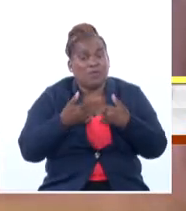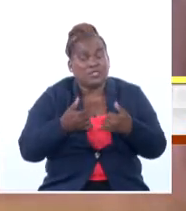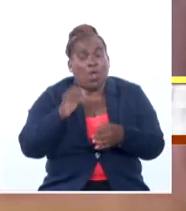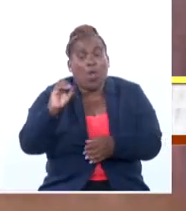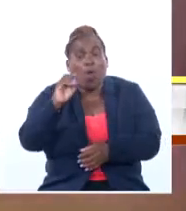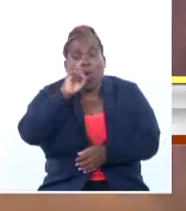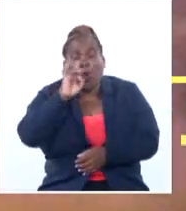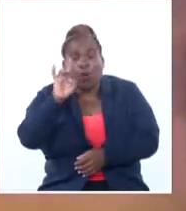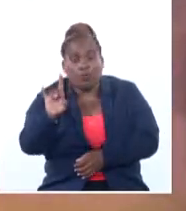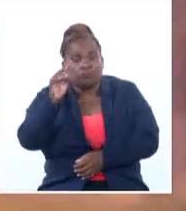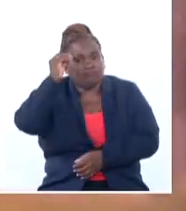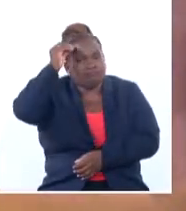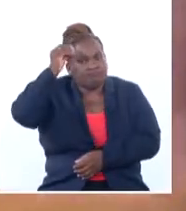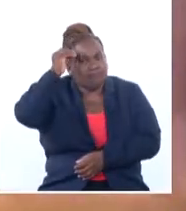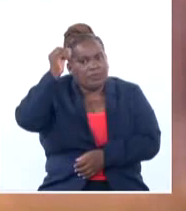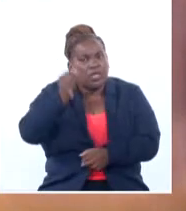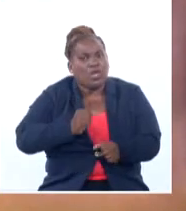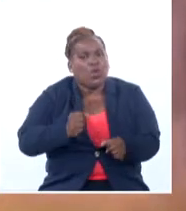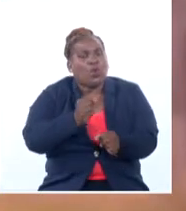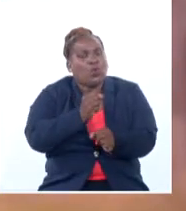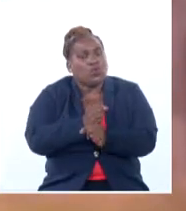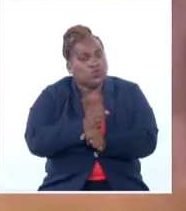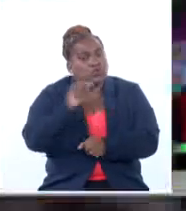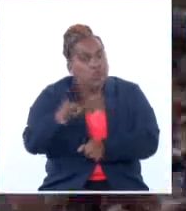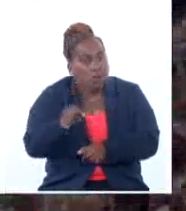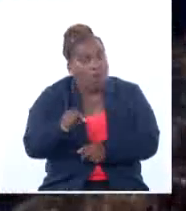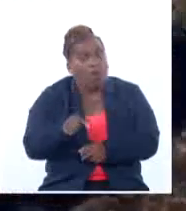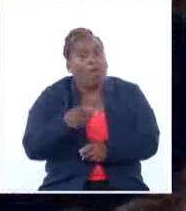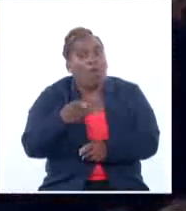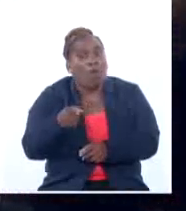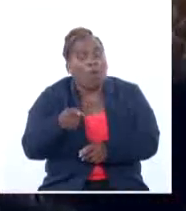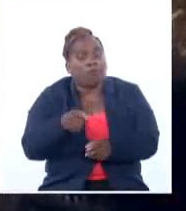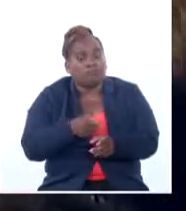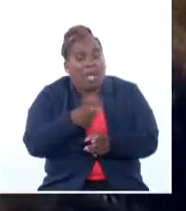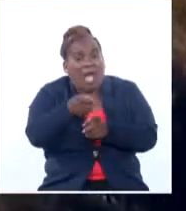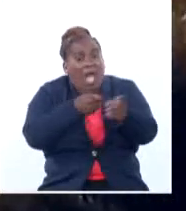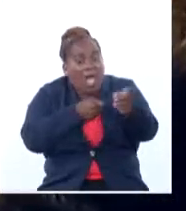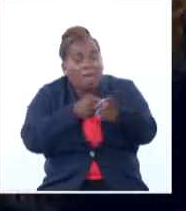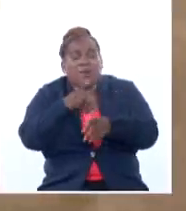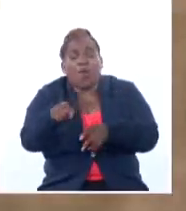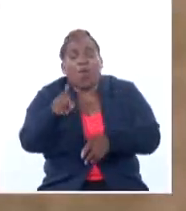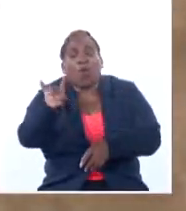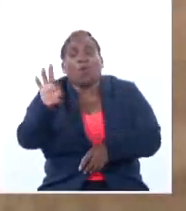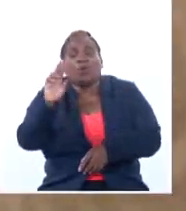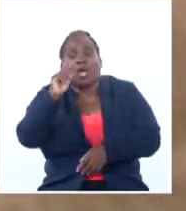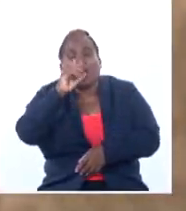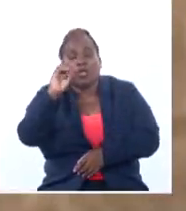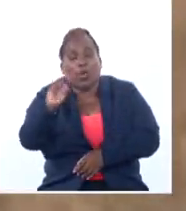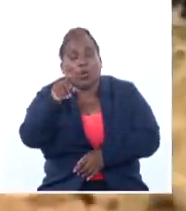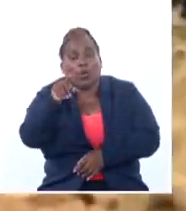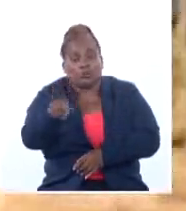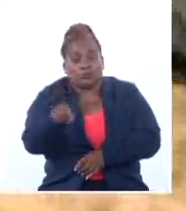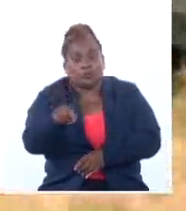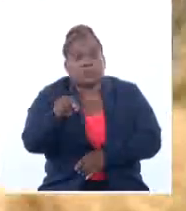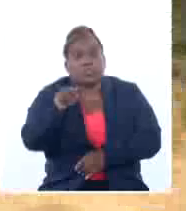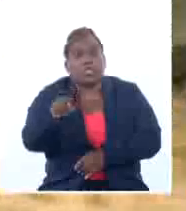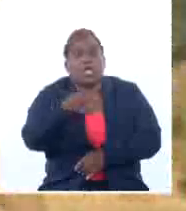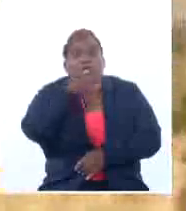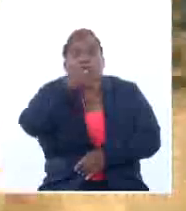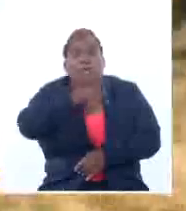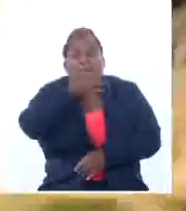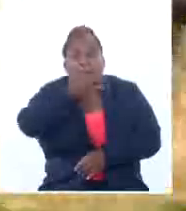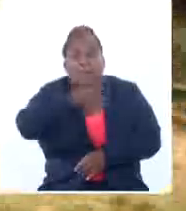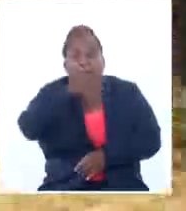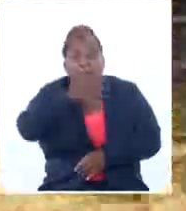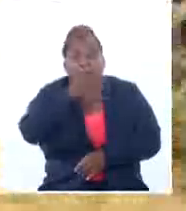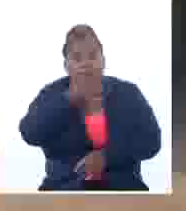estar preocupada por el uso de armas con uranio empobrecido y sus consecuencias. En cambio, Londres dice que ha utilizado uranio empobrecido en